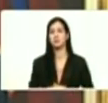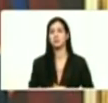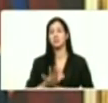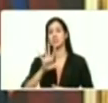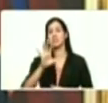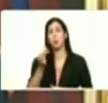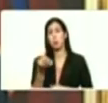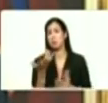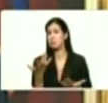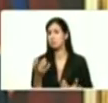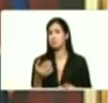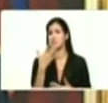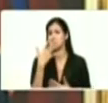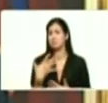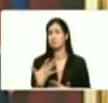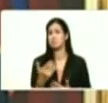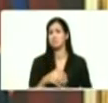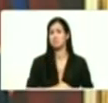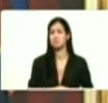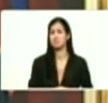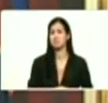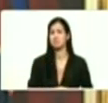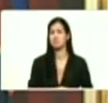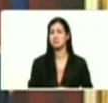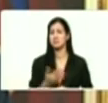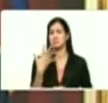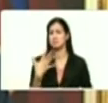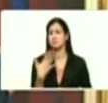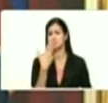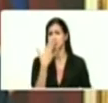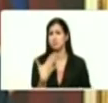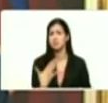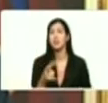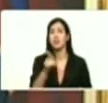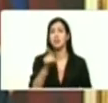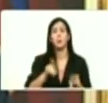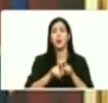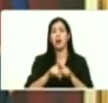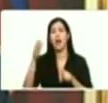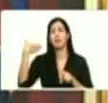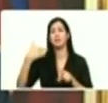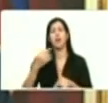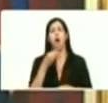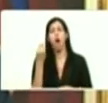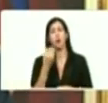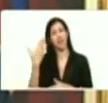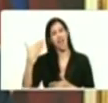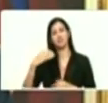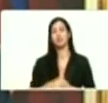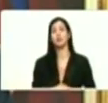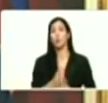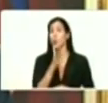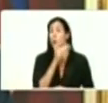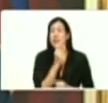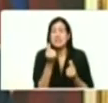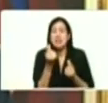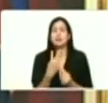bolívares cuatro bolívares hace como hacía uno cuando era chamo y no tenía ni medio